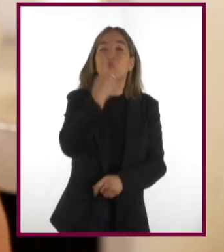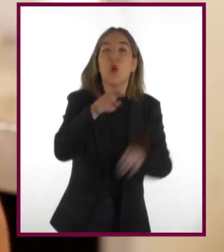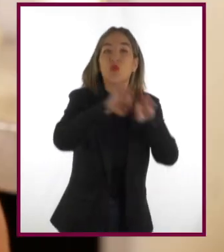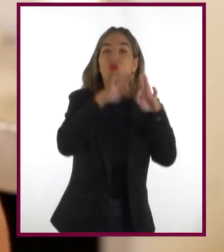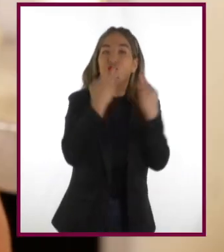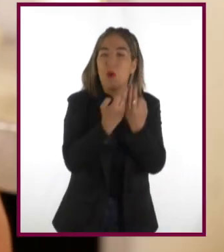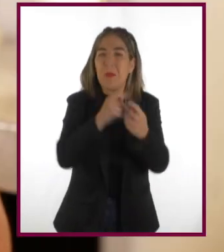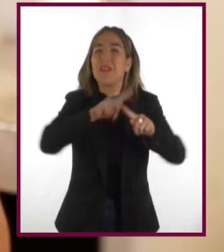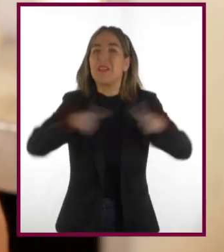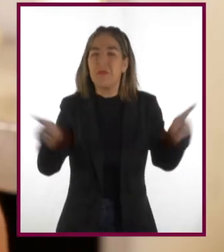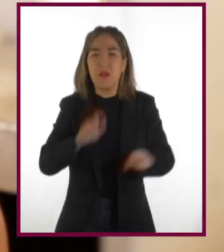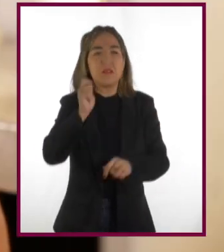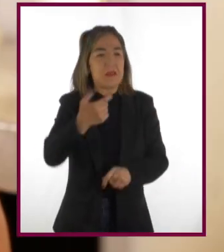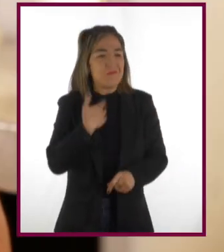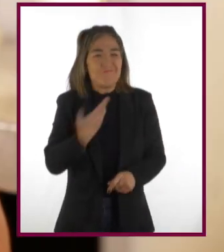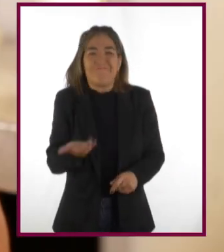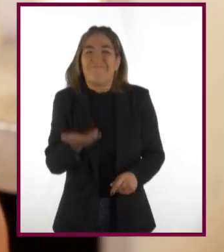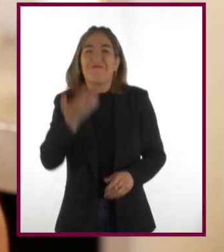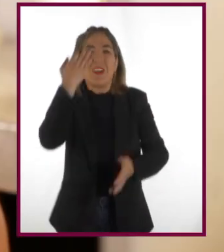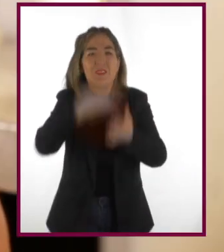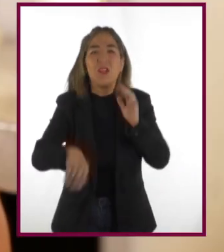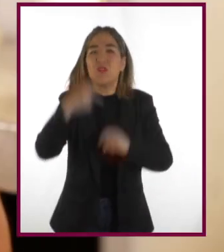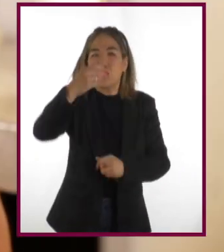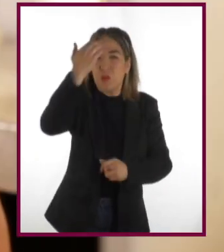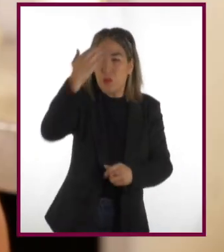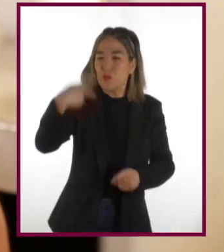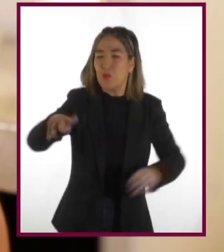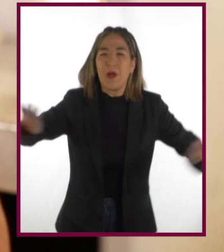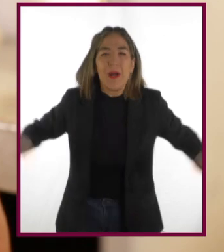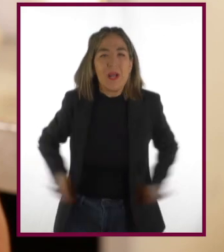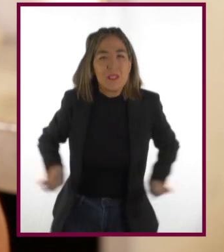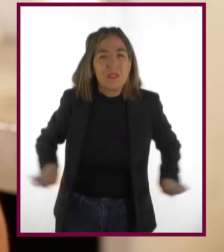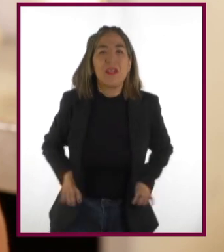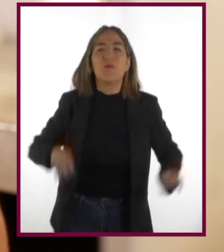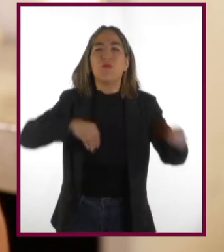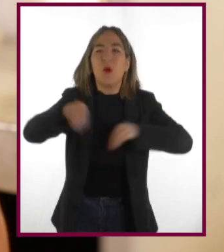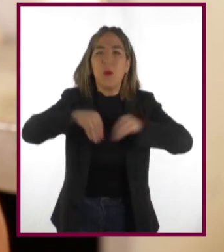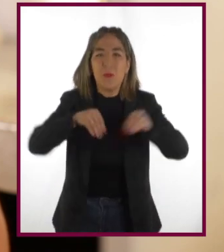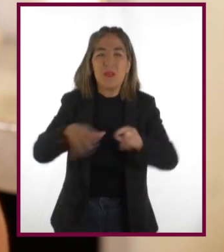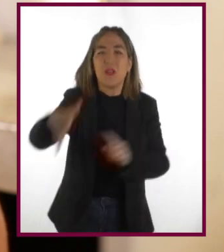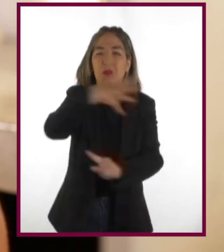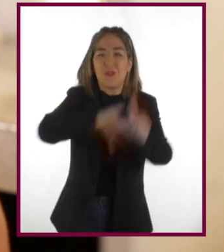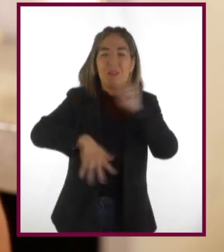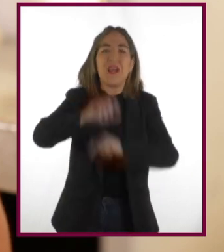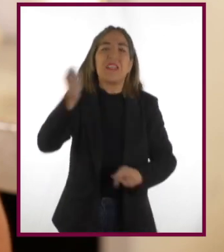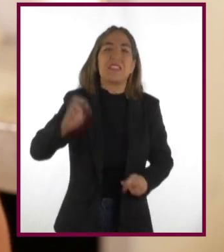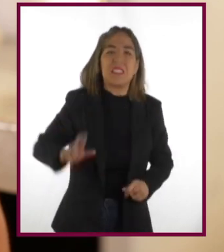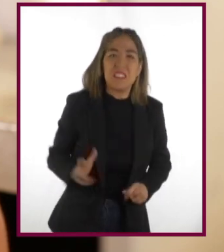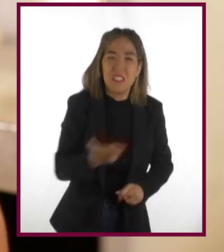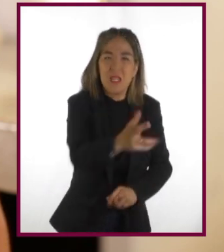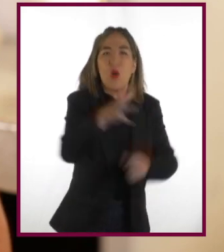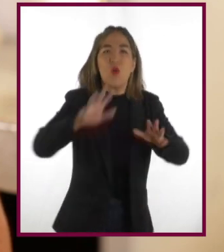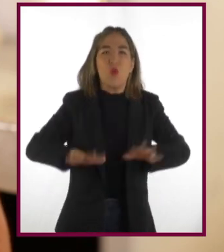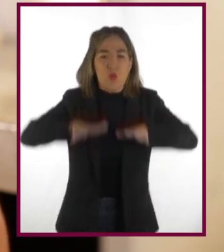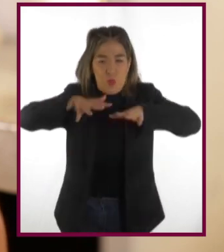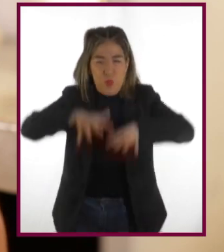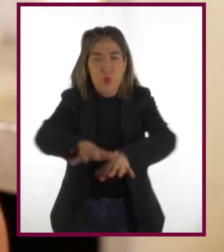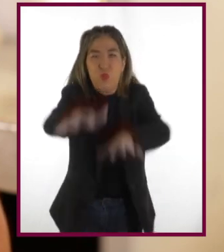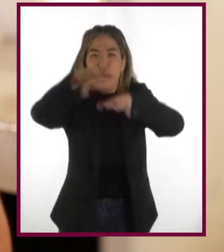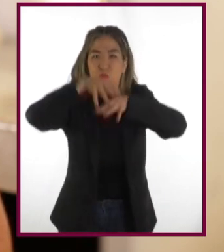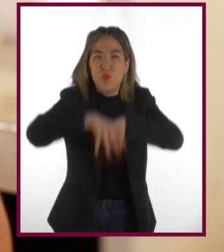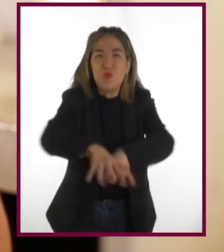dos dimensiones, nosotros no sabríamos cómo caracterizar el movimiento el flujo de un río,